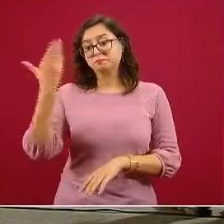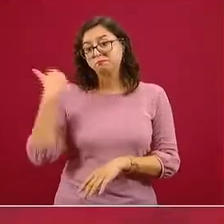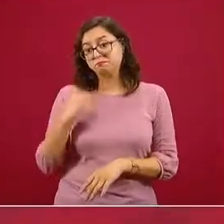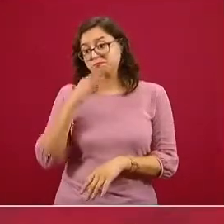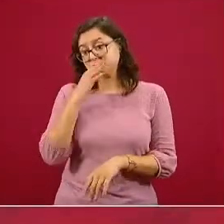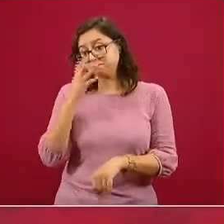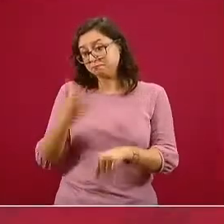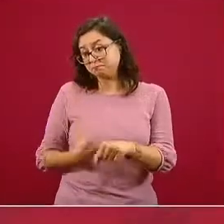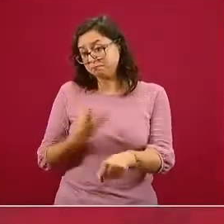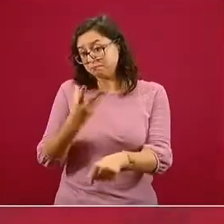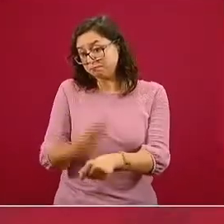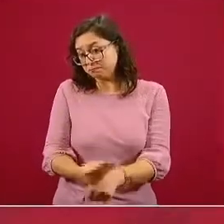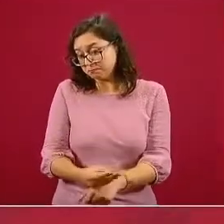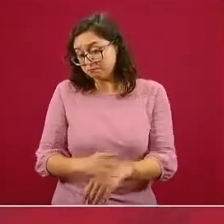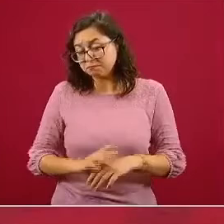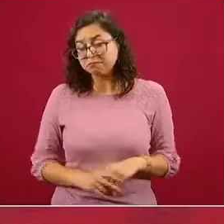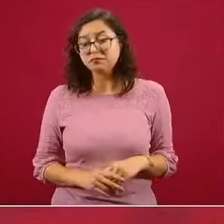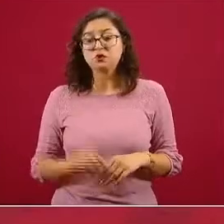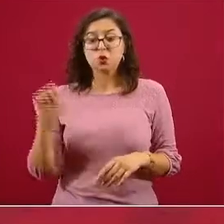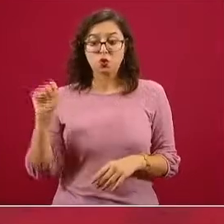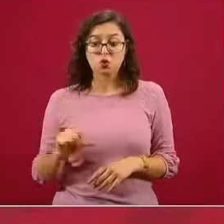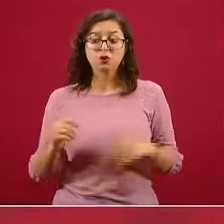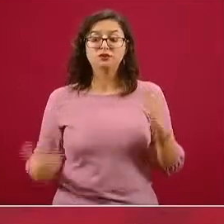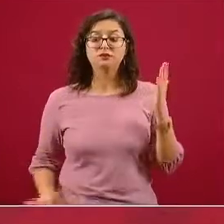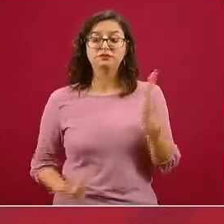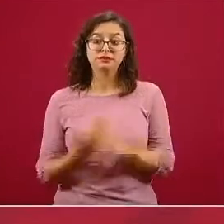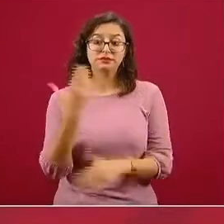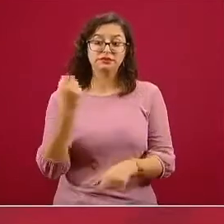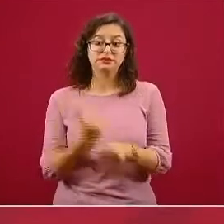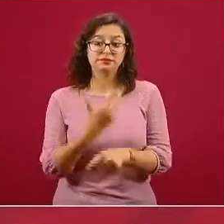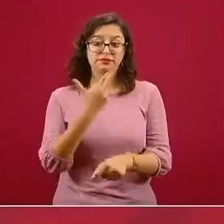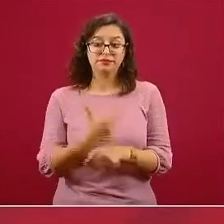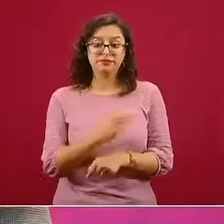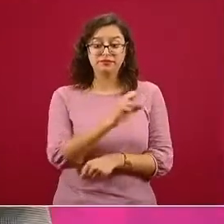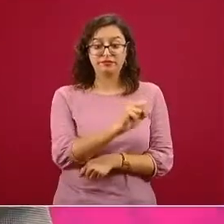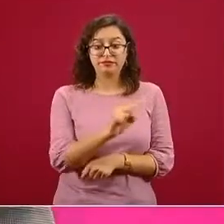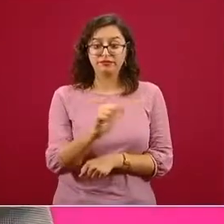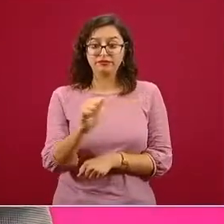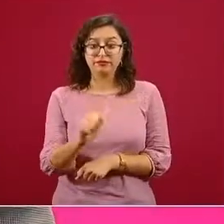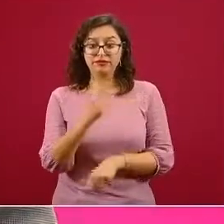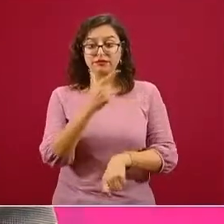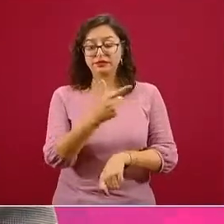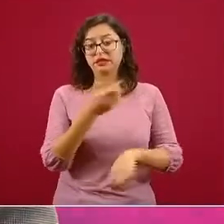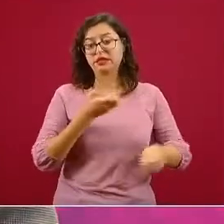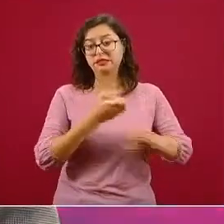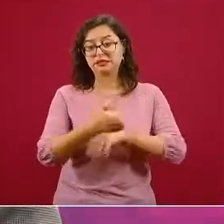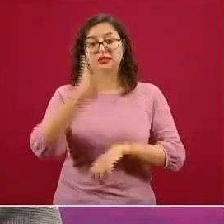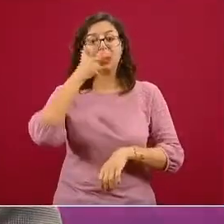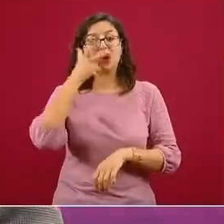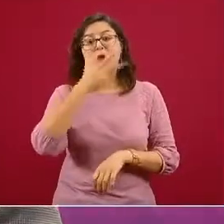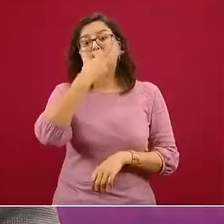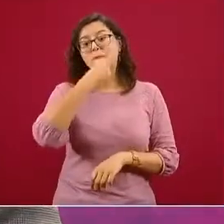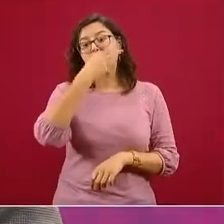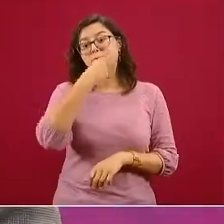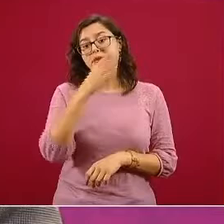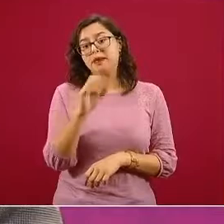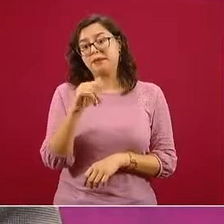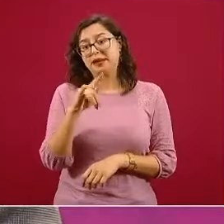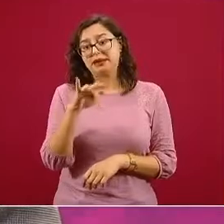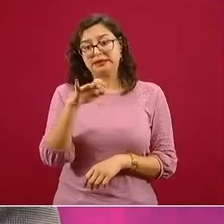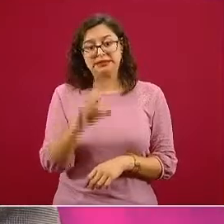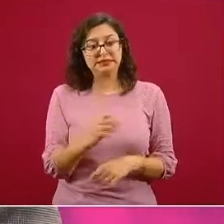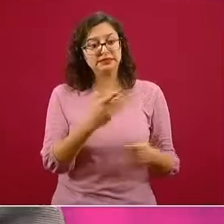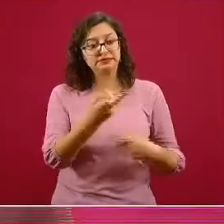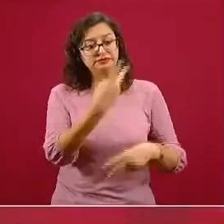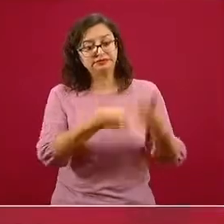ocurrido. Esta mañana tuvimos la visita del secretario de Salud del Estado de Hidalgo, el doctor Benítez, quien